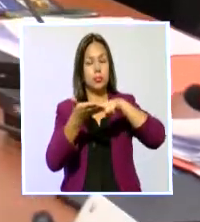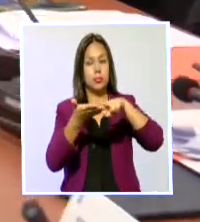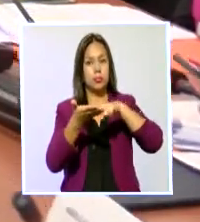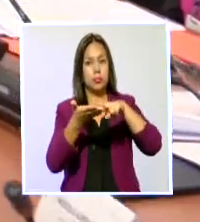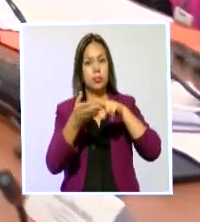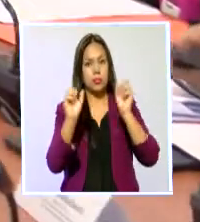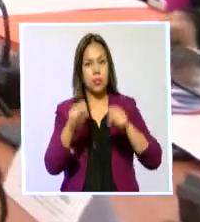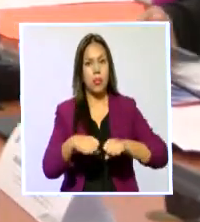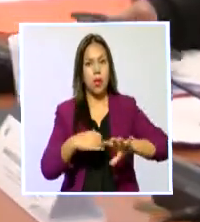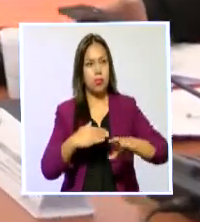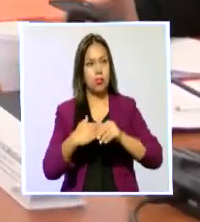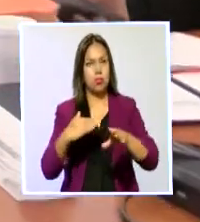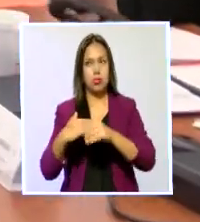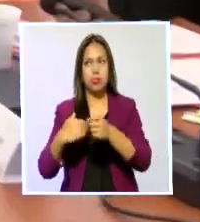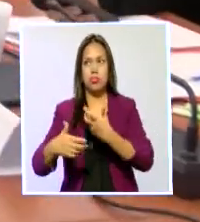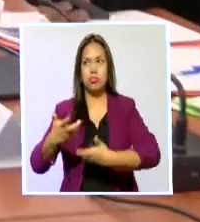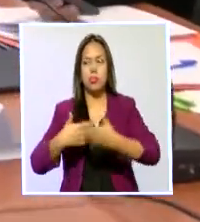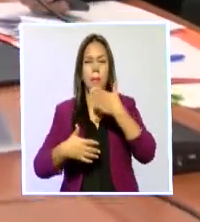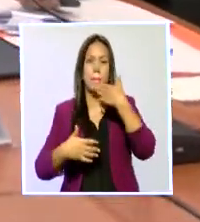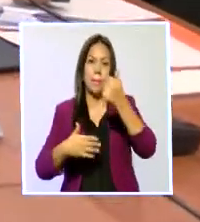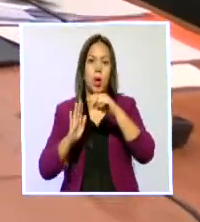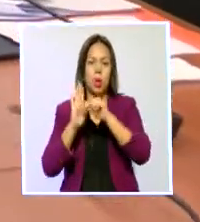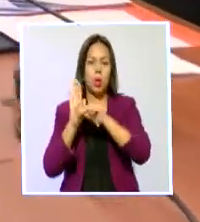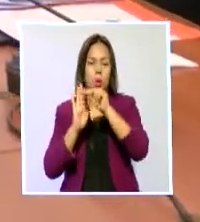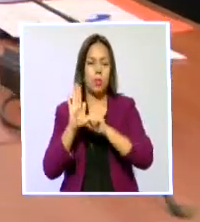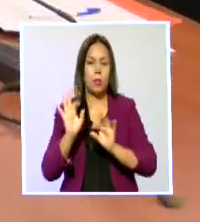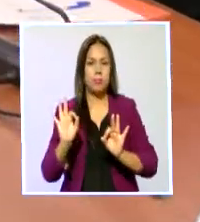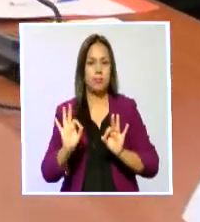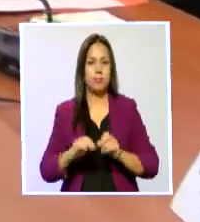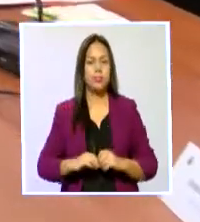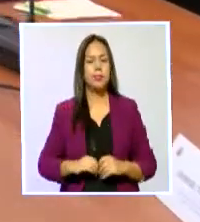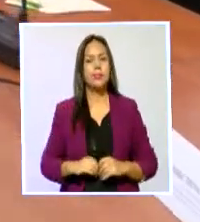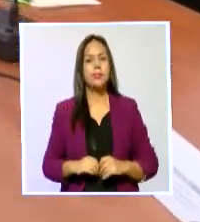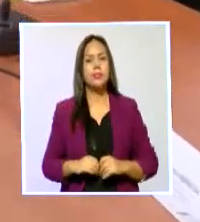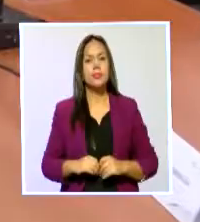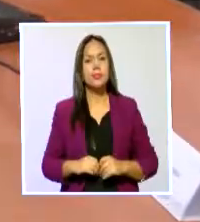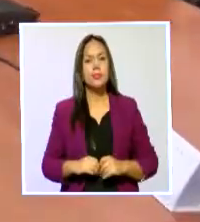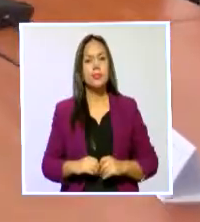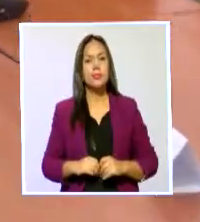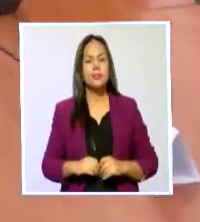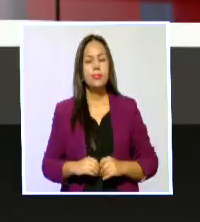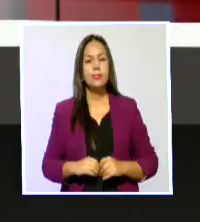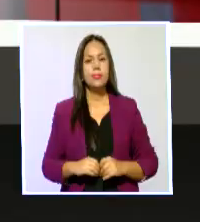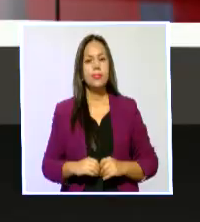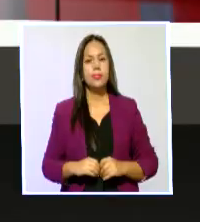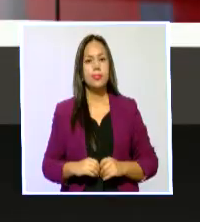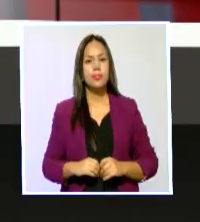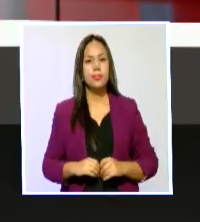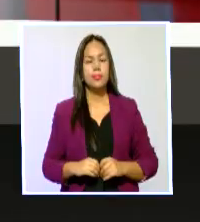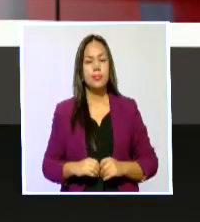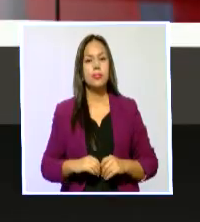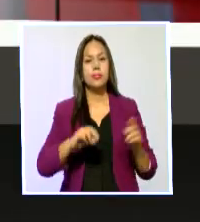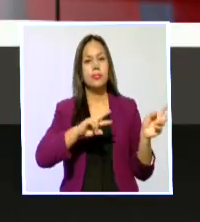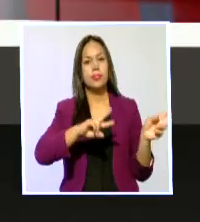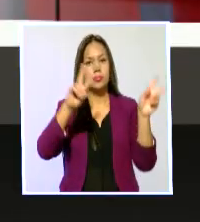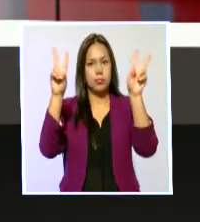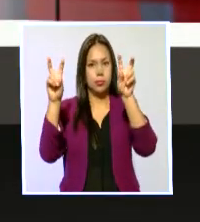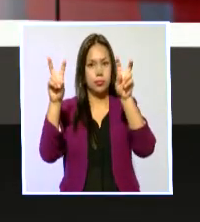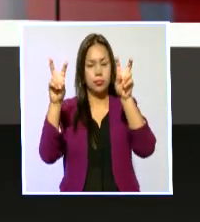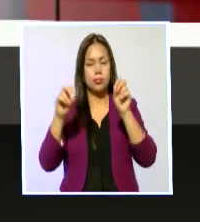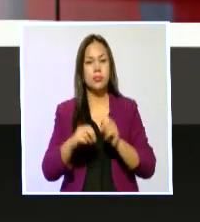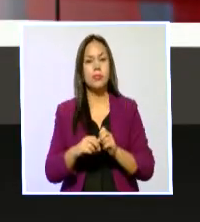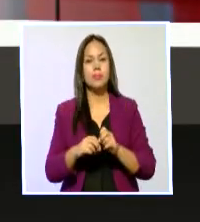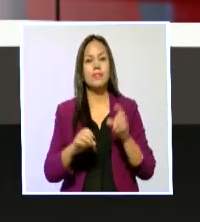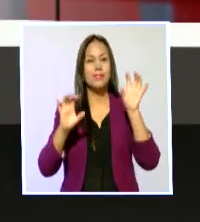para lograr insumos que permita mejorar la normativa existente. Karel Sack, TVL Noticias. Vamos con otros temas. Con una